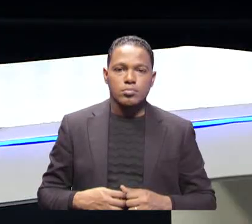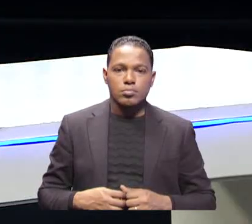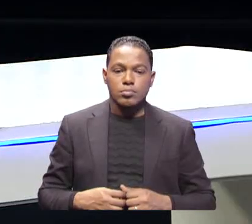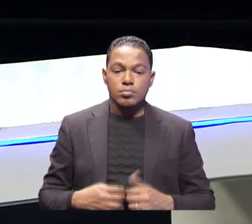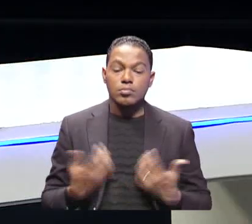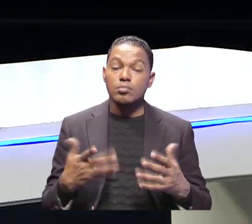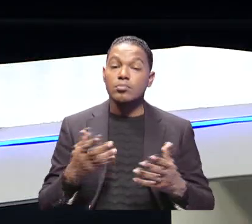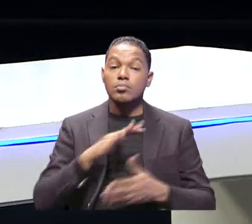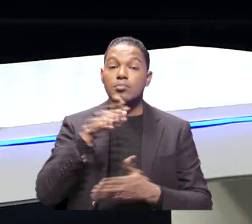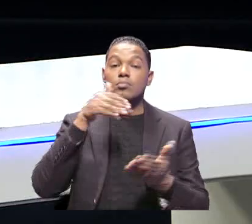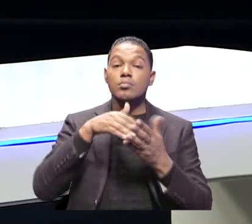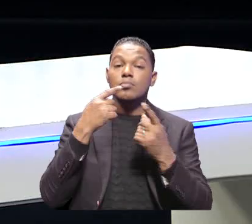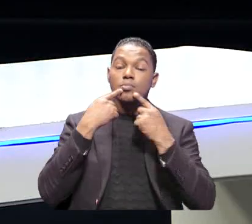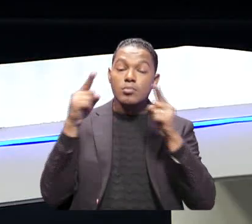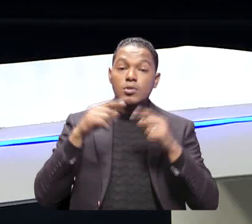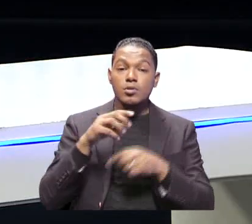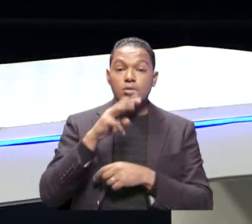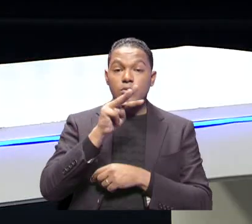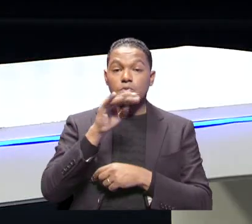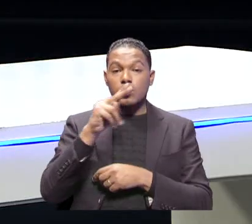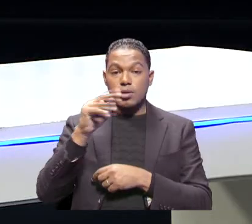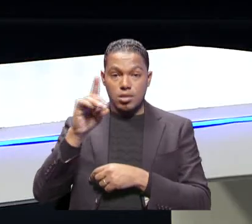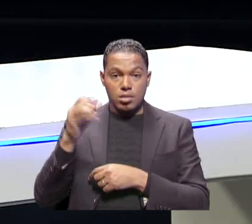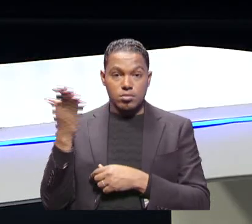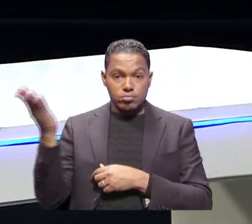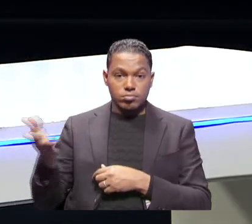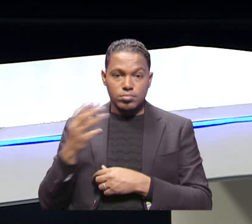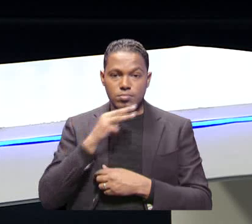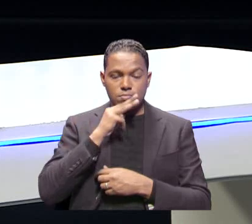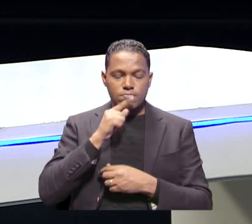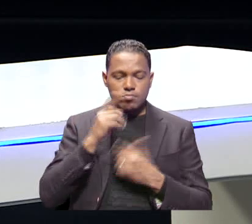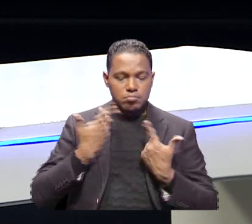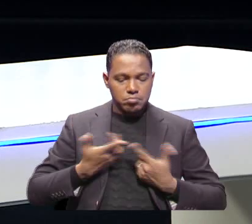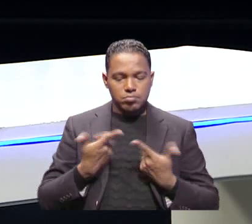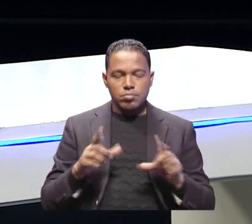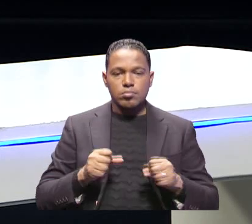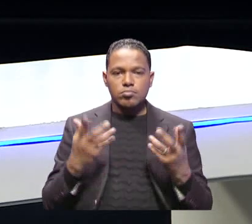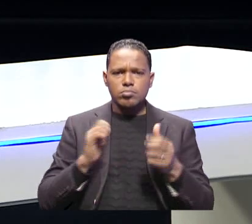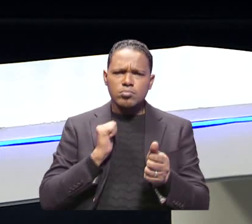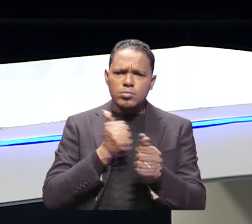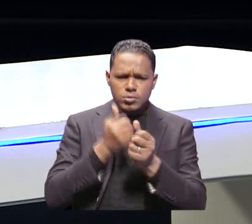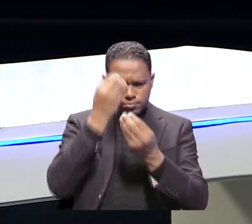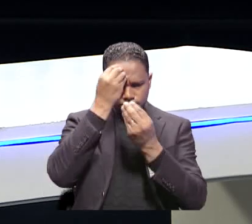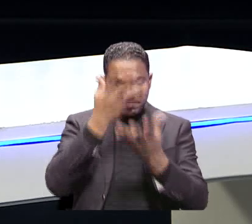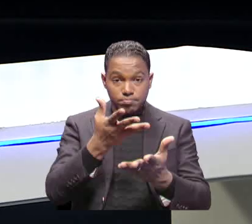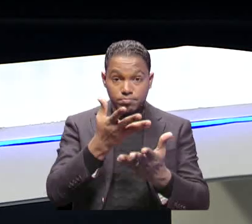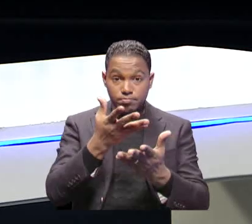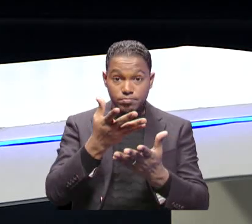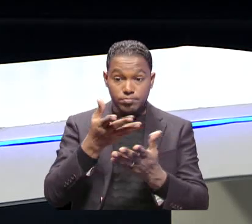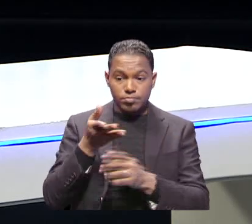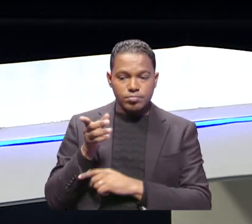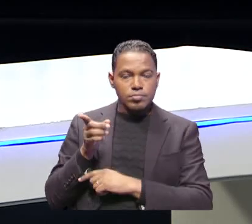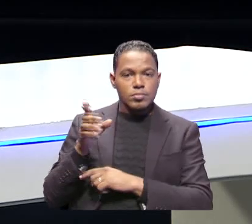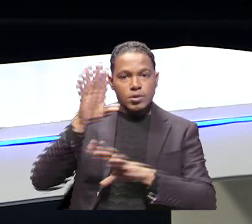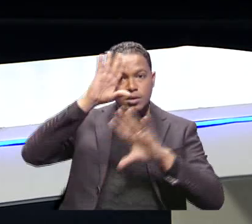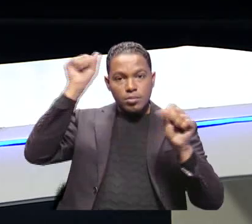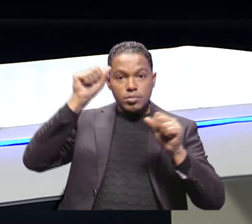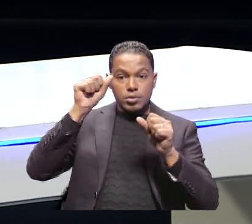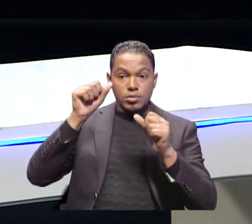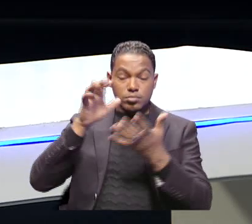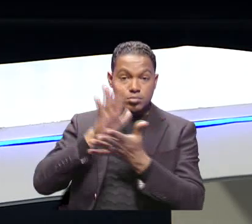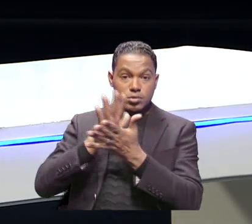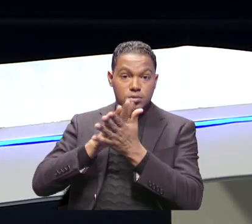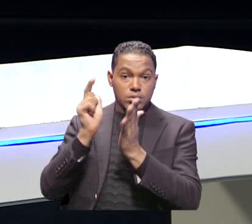Estamos en Central Noticias, Wendy Mora y Mafio Terrero en el lenguaje de señas con una actualización informativa. El presidente del Colegio de